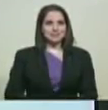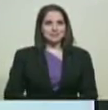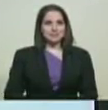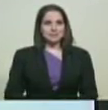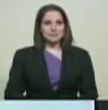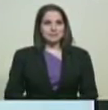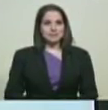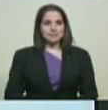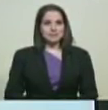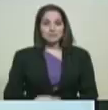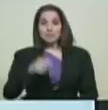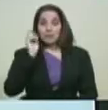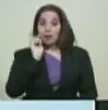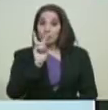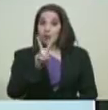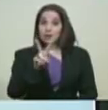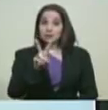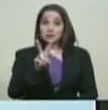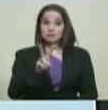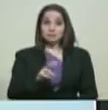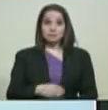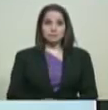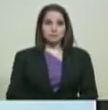a percibirla